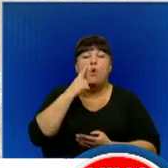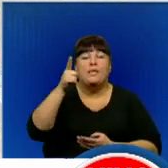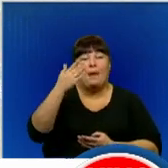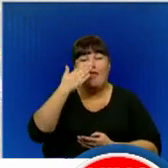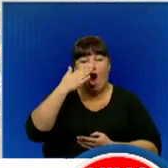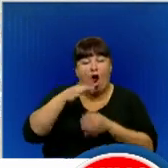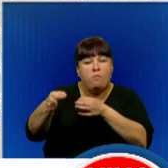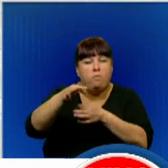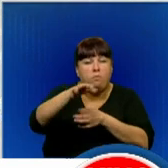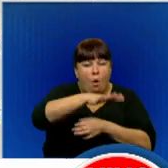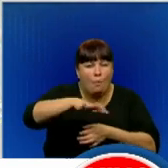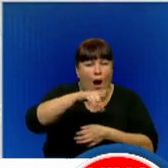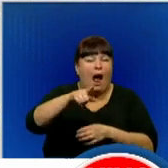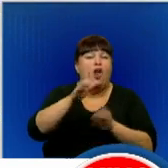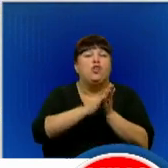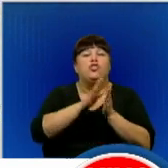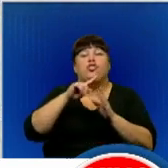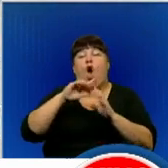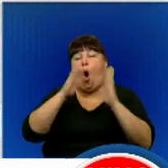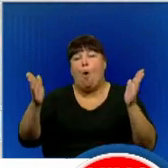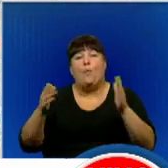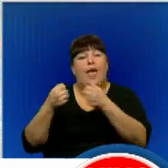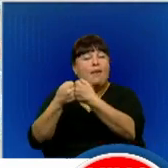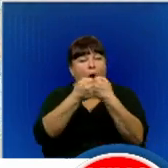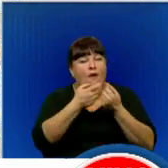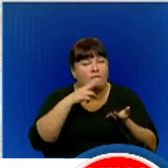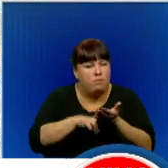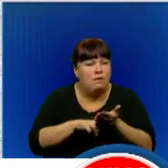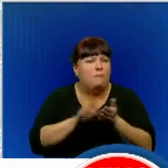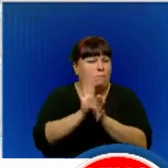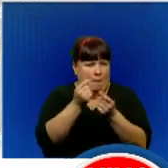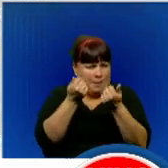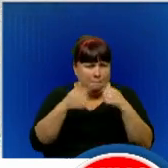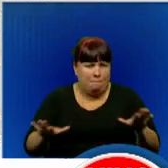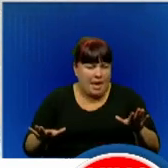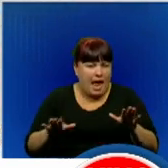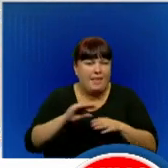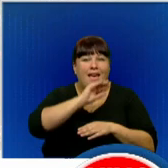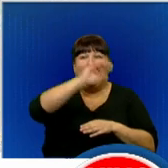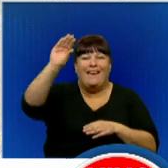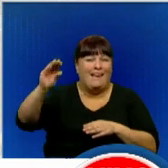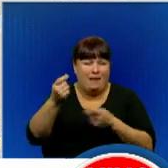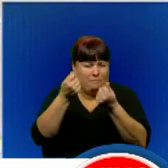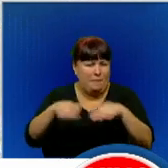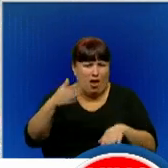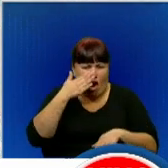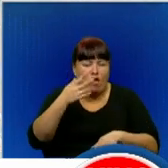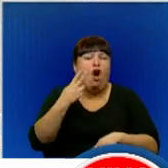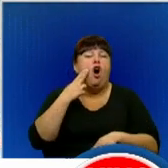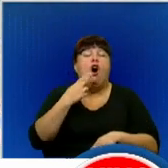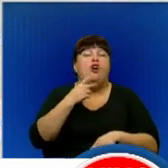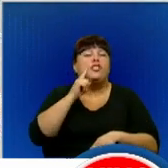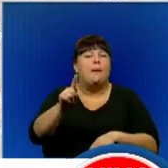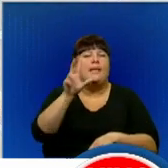córdoba en lo que va del consenso significó una pérdida de coparticipación de 11